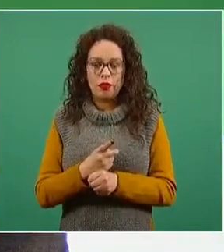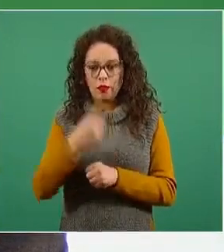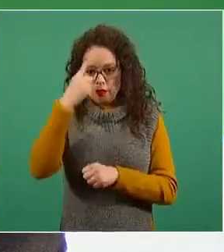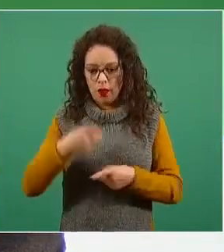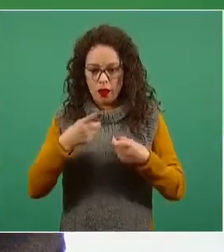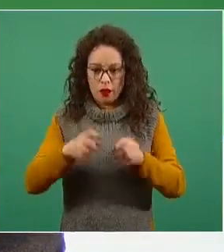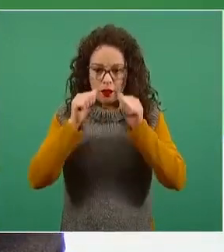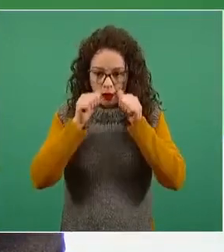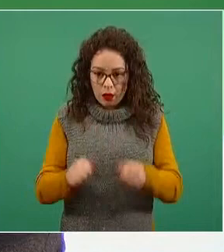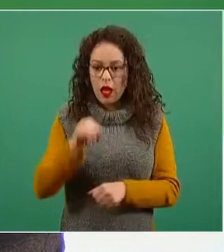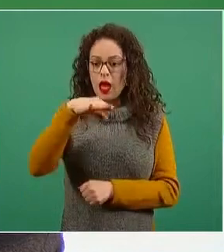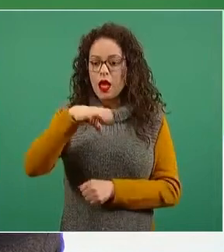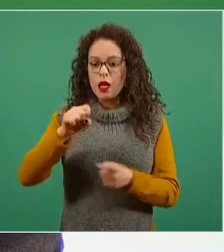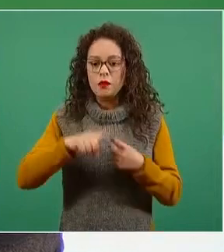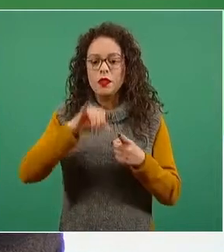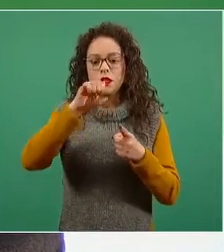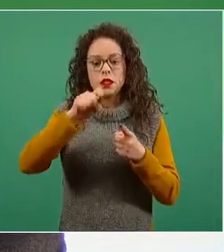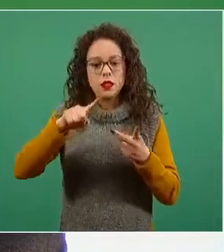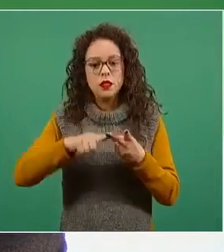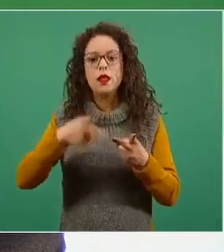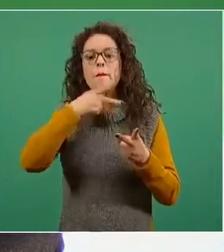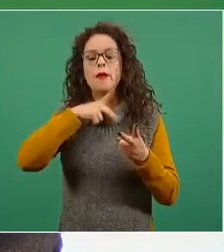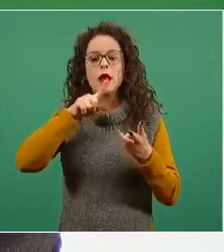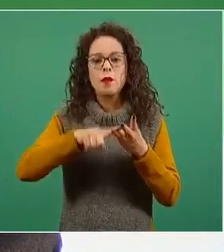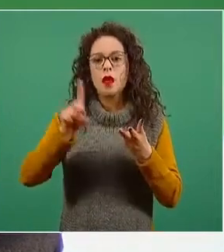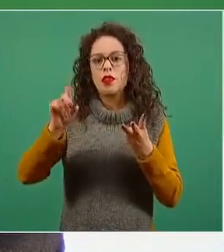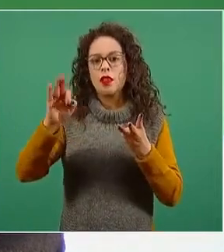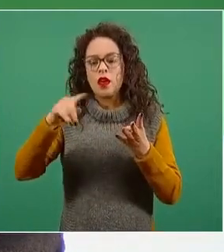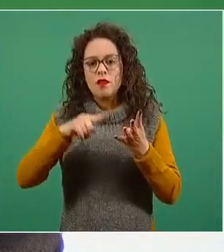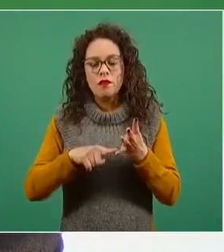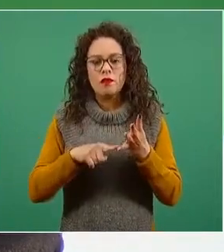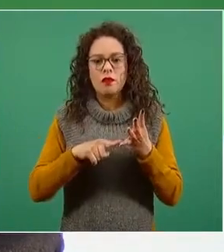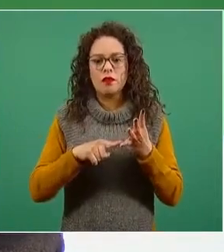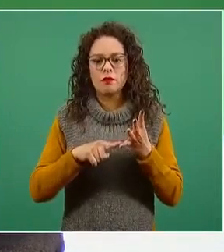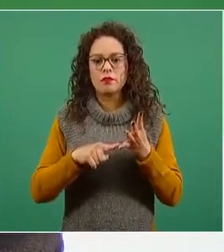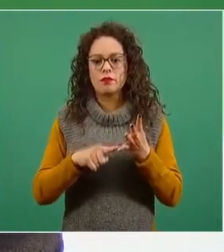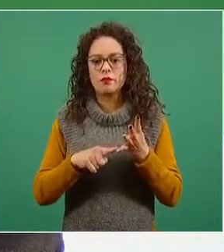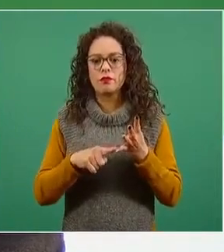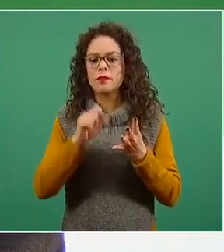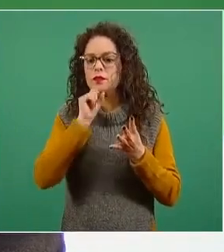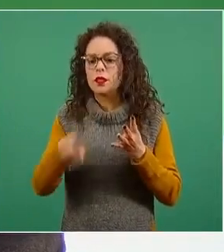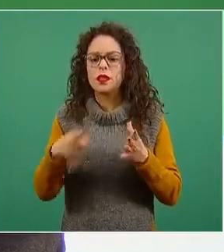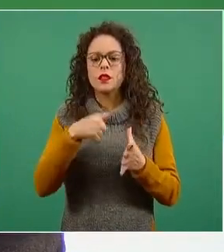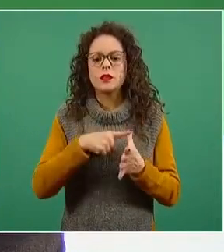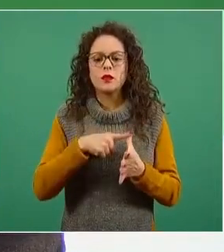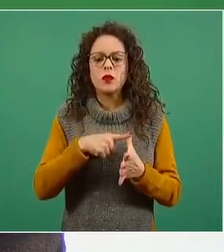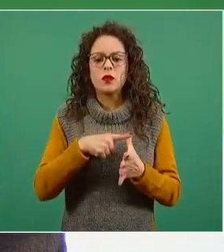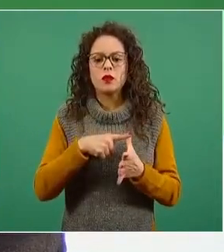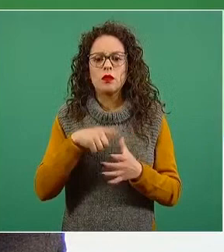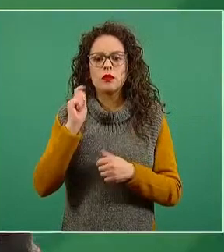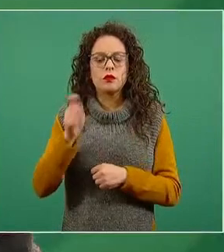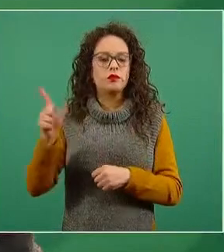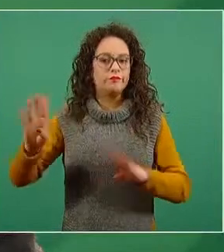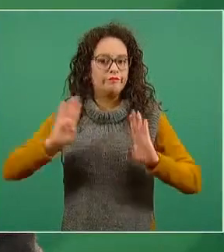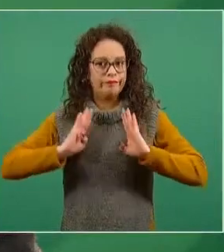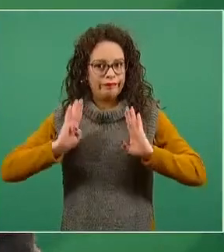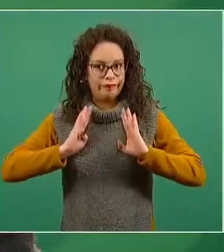servicios médicos de Pemex, el Sistema Nacional DIF y los sistemas de salud de las Fuerzas